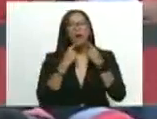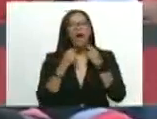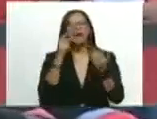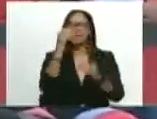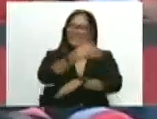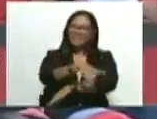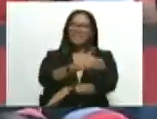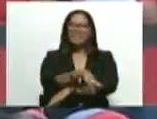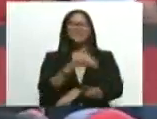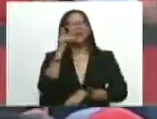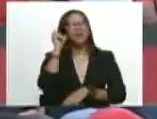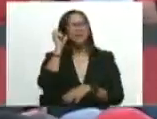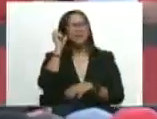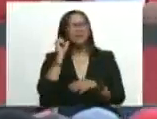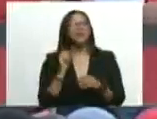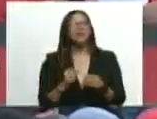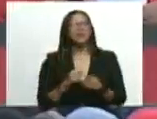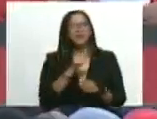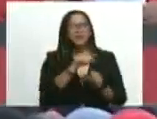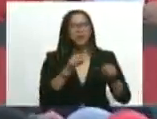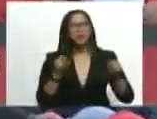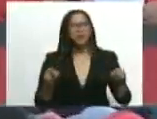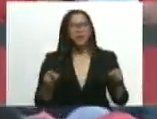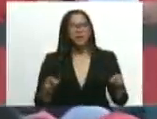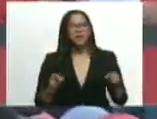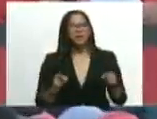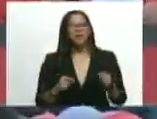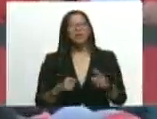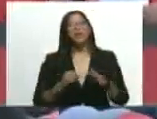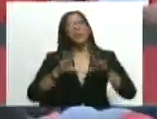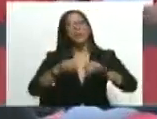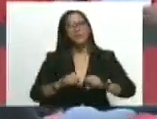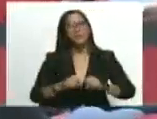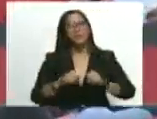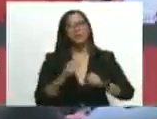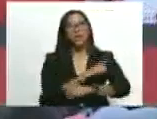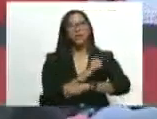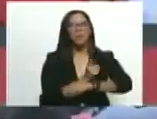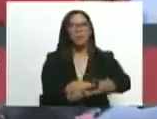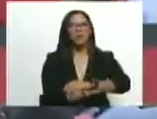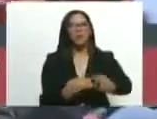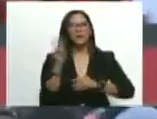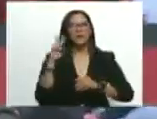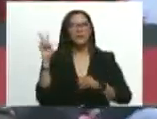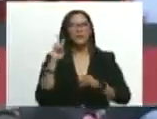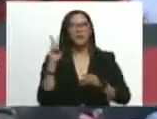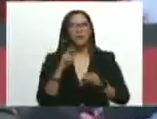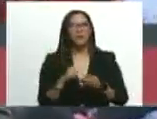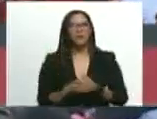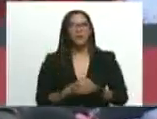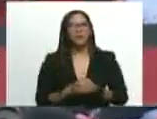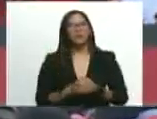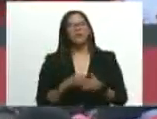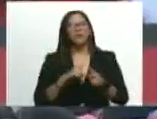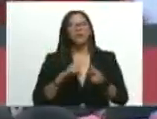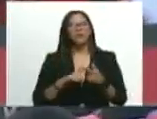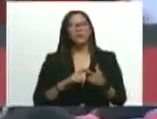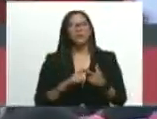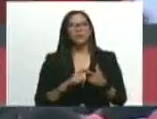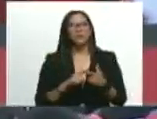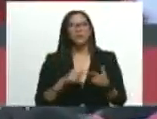calle a escucharlo y que sean ustedes los poseedores del poder en Venezuela Así que